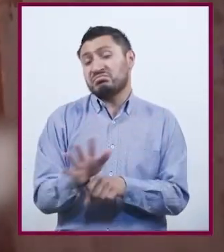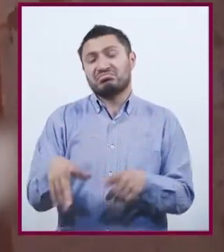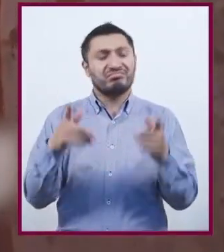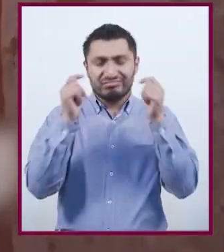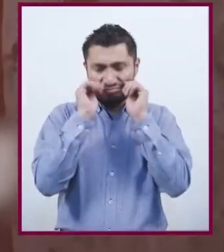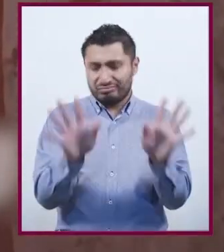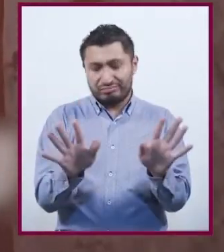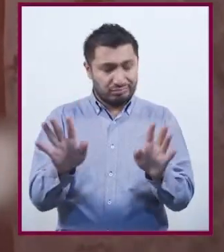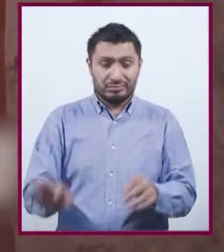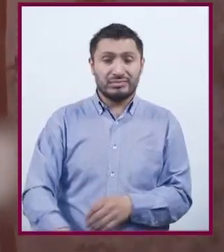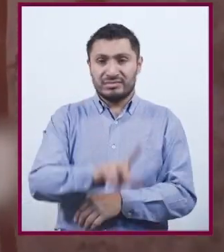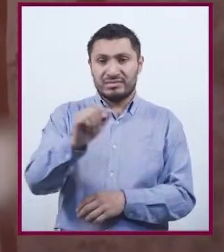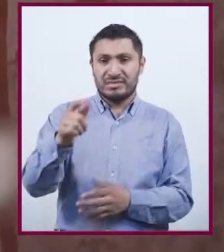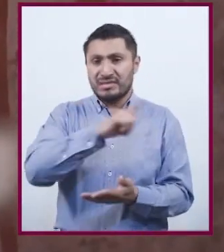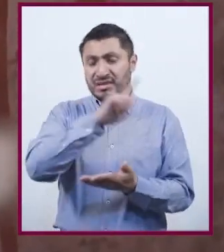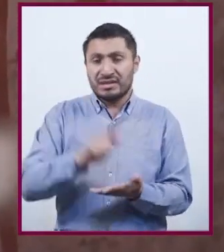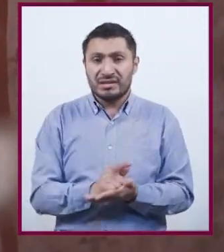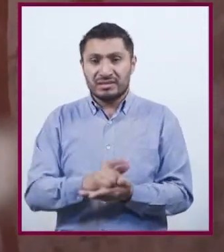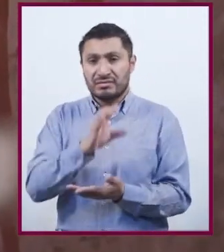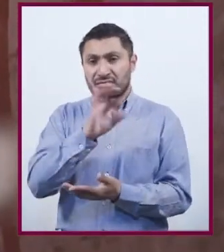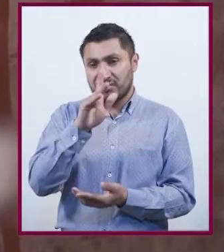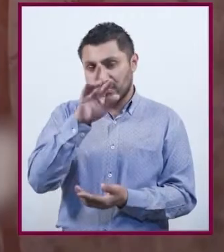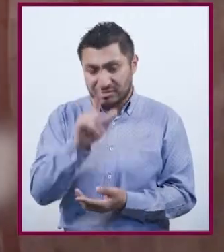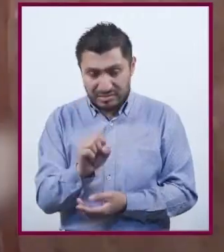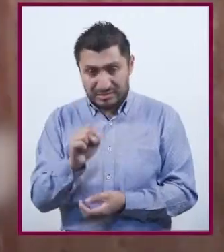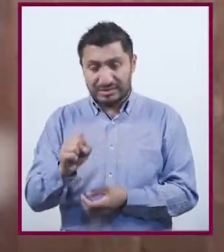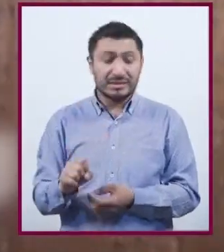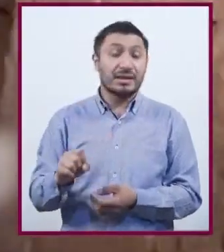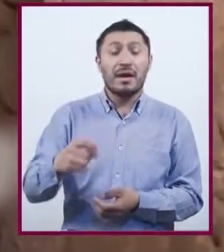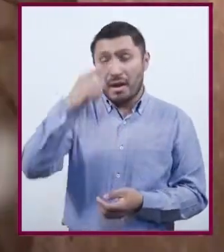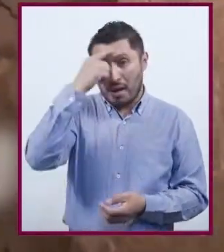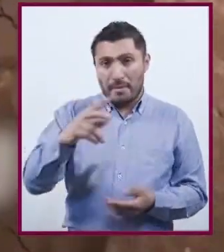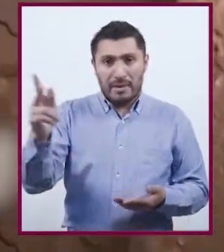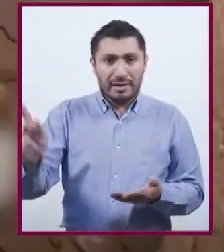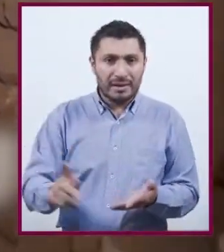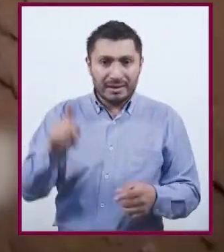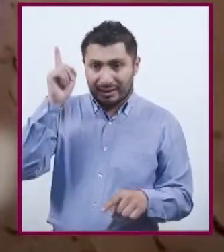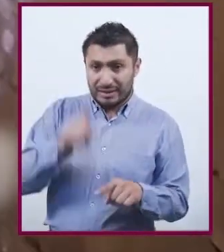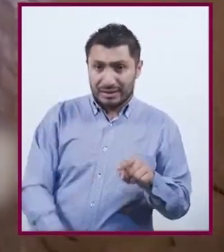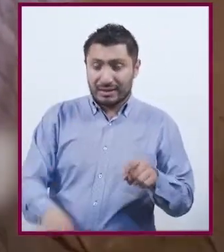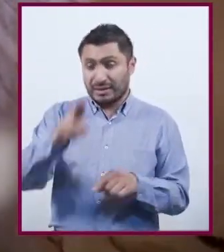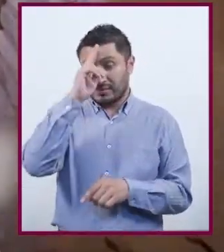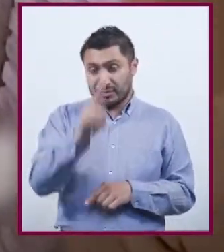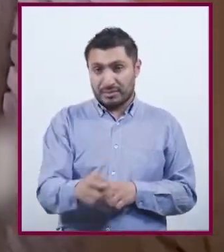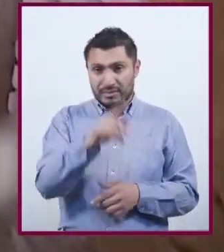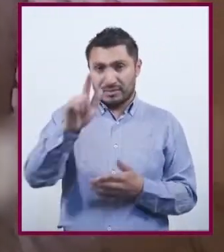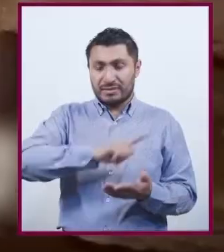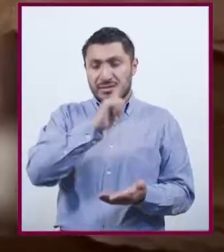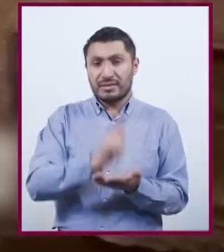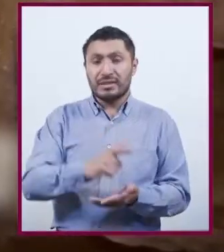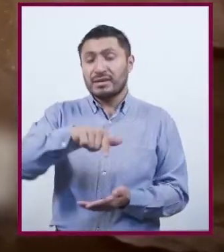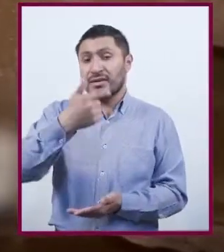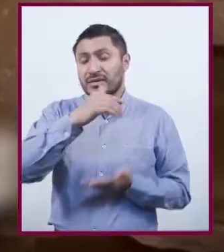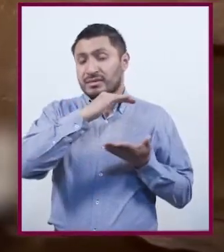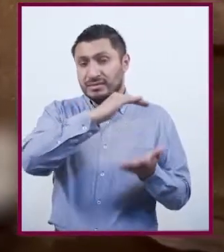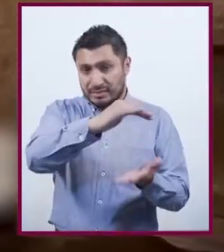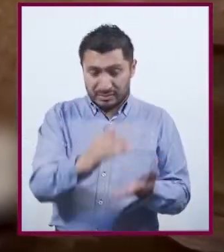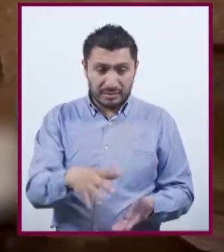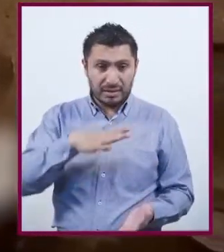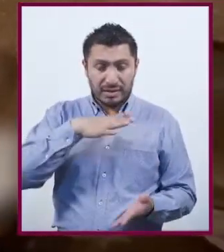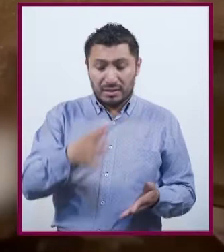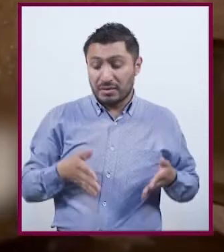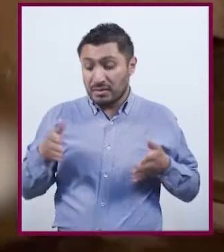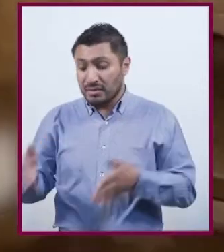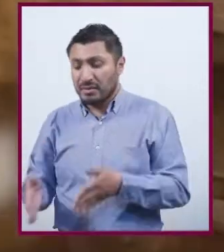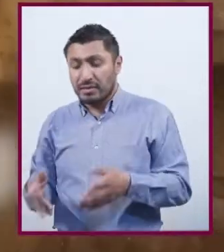o de la baja sociedad. A la par surgieron leyes civiles secundarias para restablecer las prohibiciones de la ley de